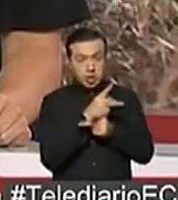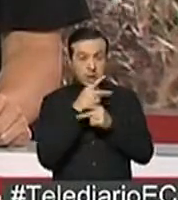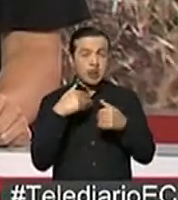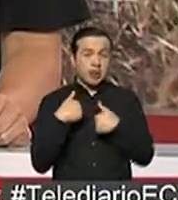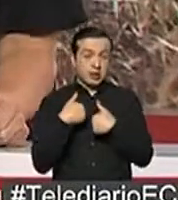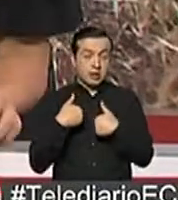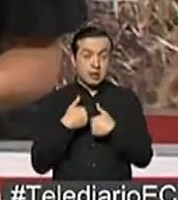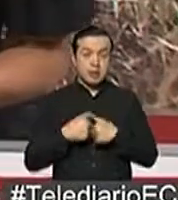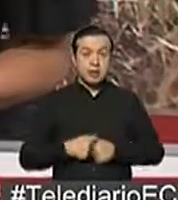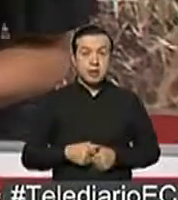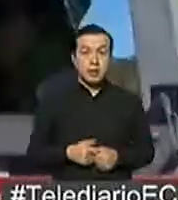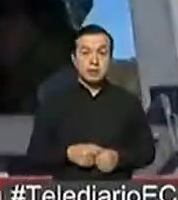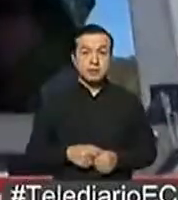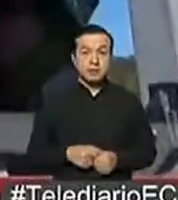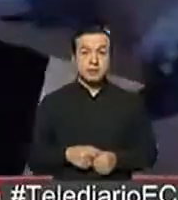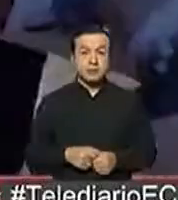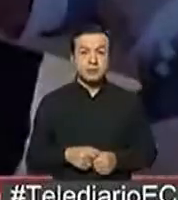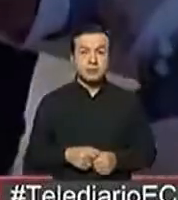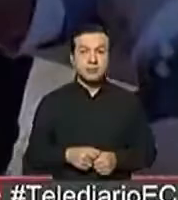especie.